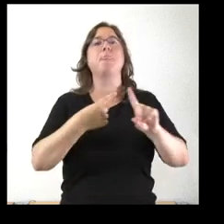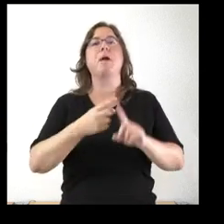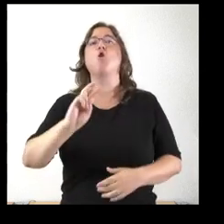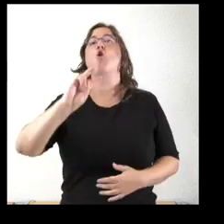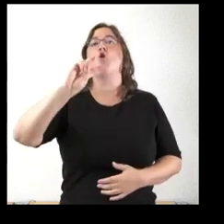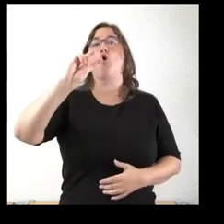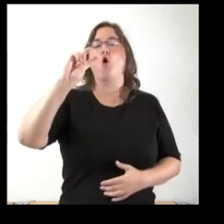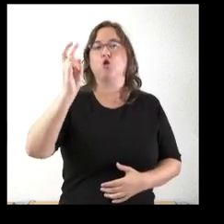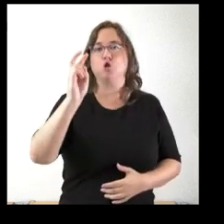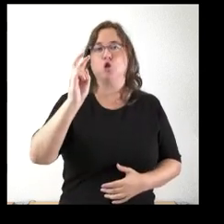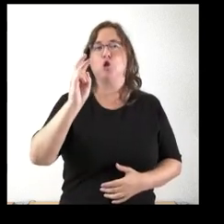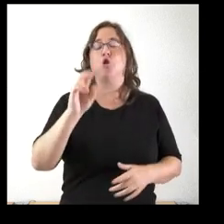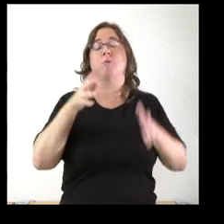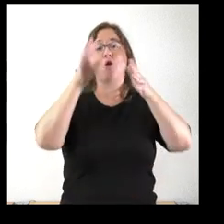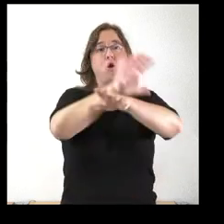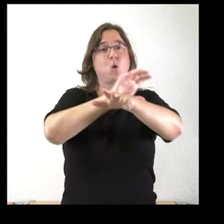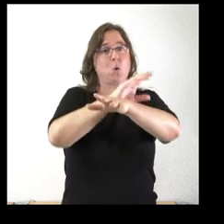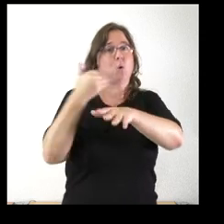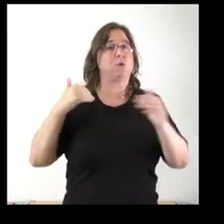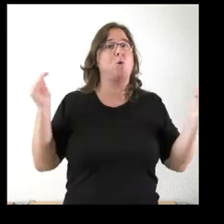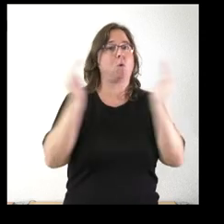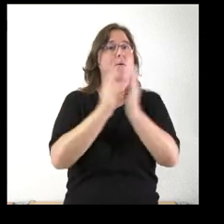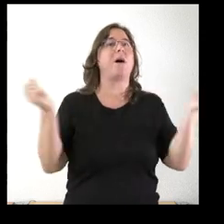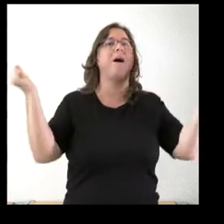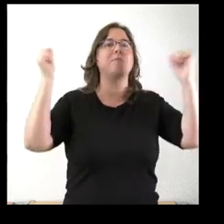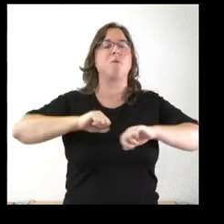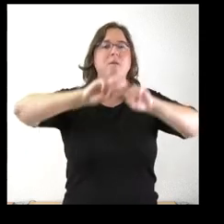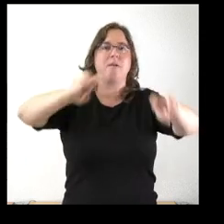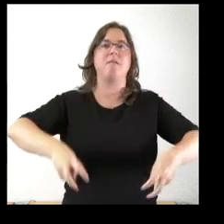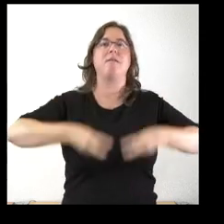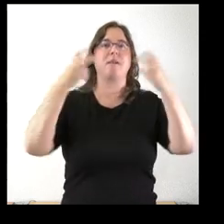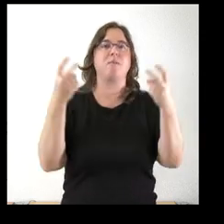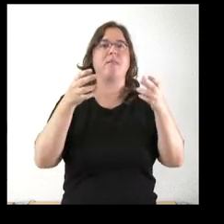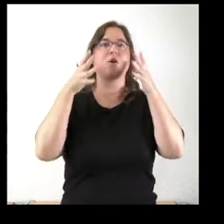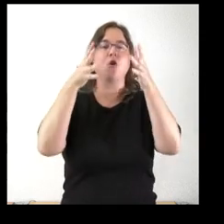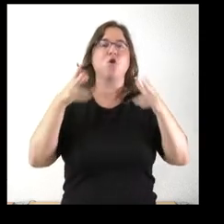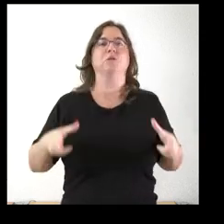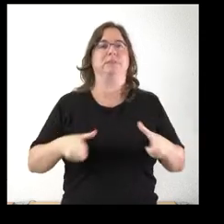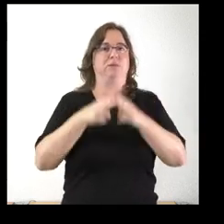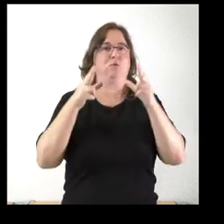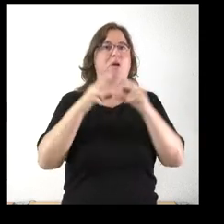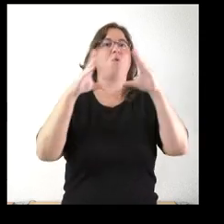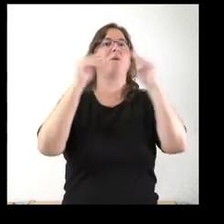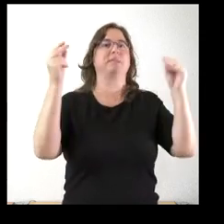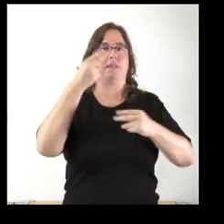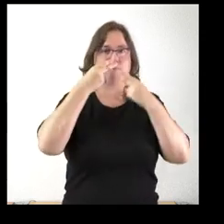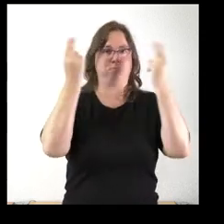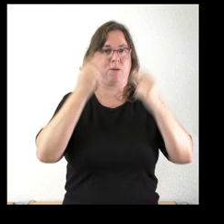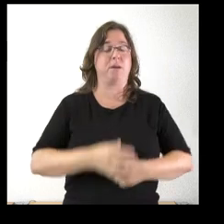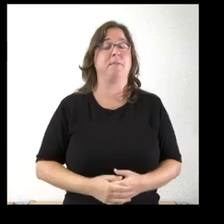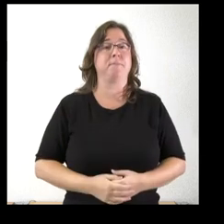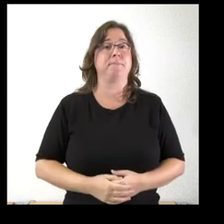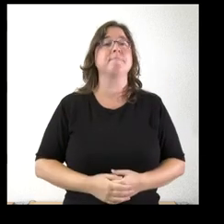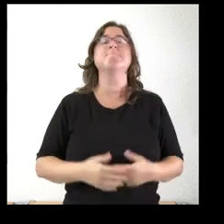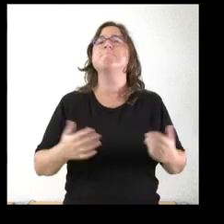Consejo de este jueves se ha aprobado la renovación de los consejos sociales de las universidades públicas, al menos de los